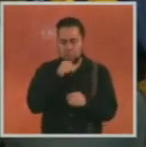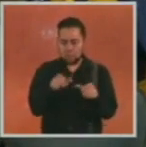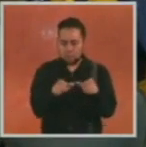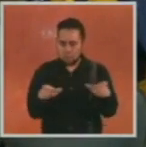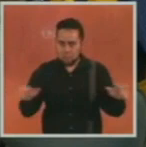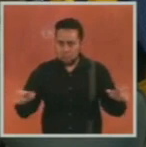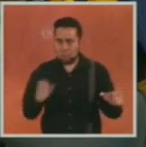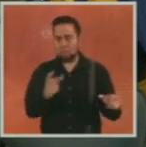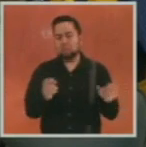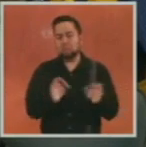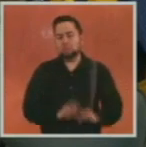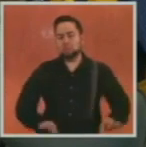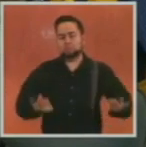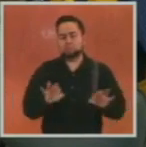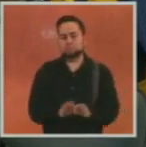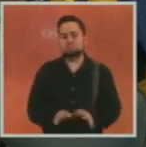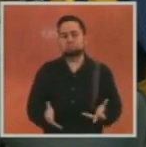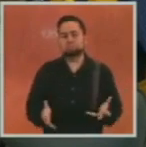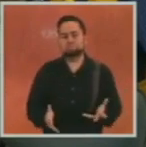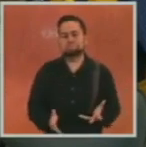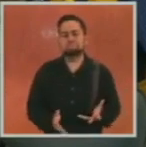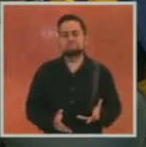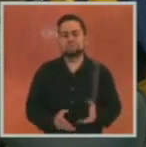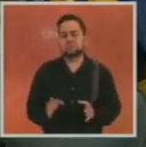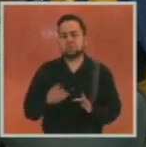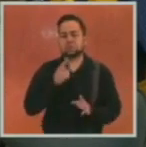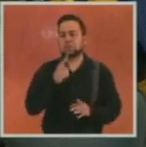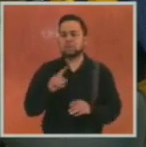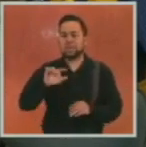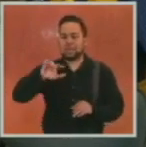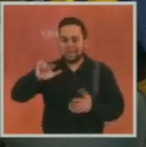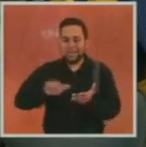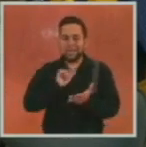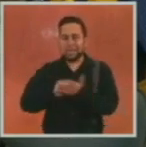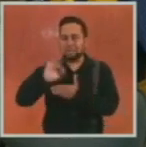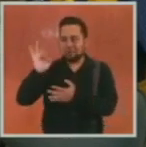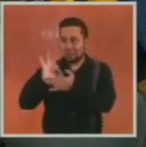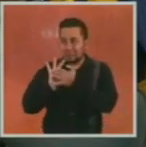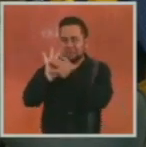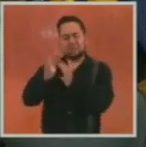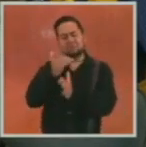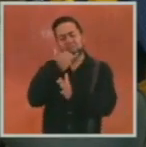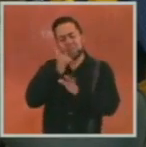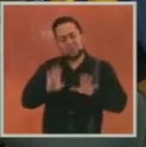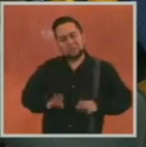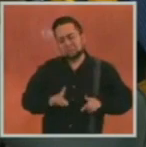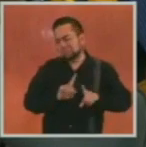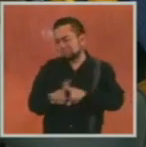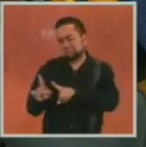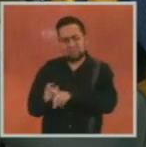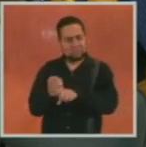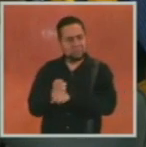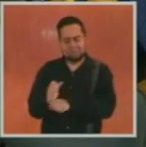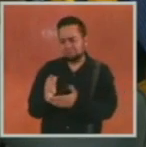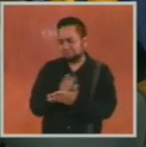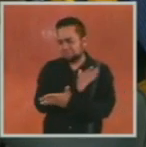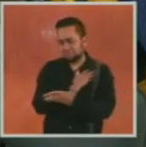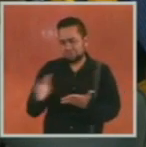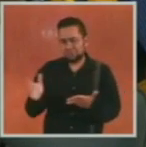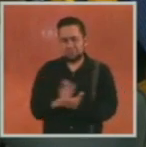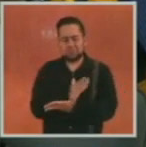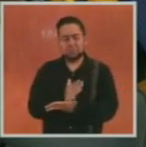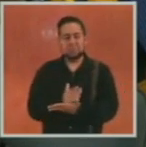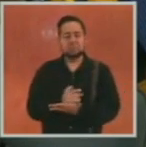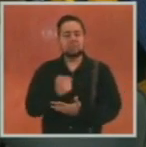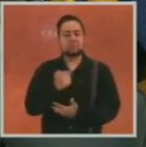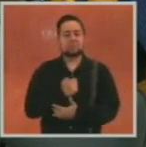es muy importante la han querido engrosar con la Ley Federal de protección a periodista pero cada Estado es diferente y lo